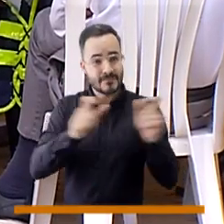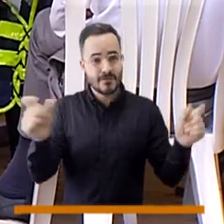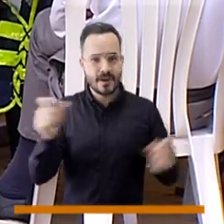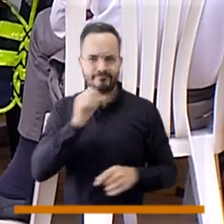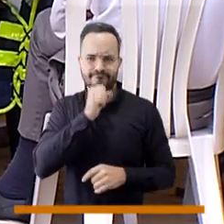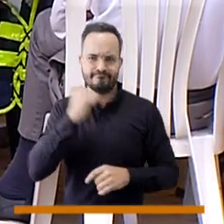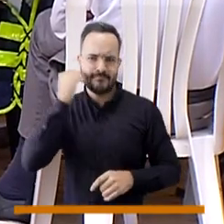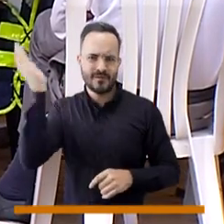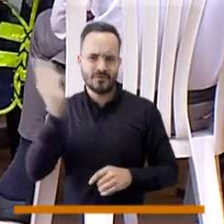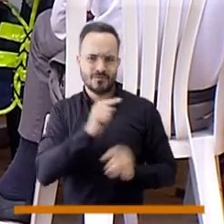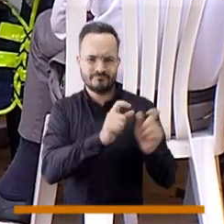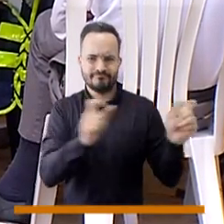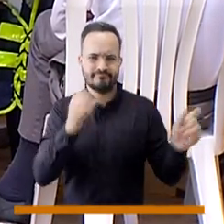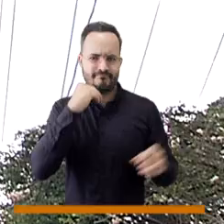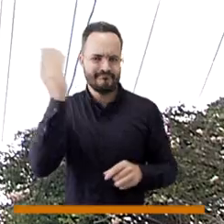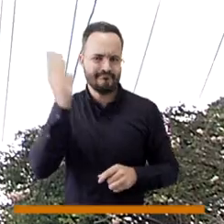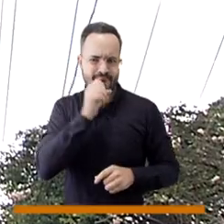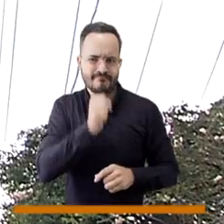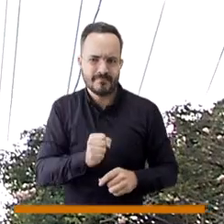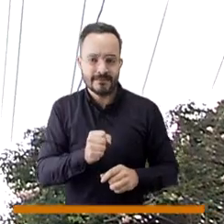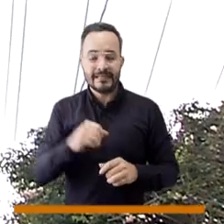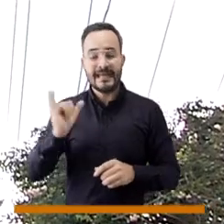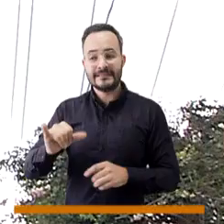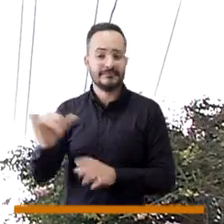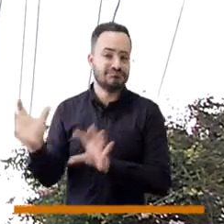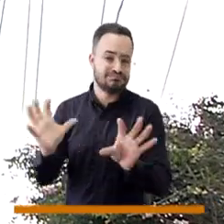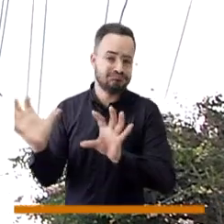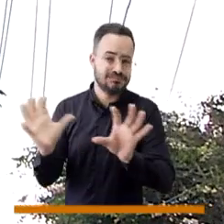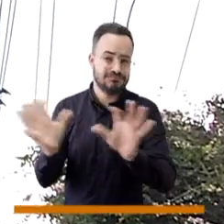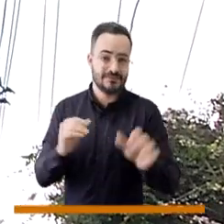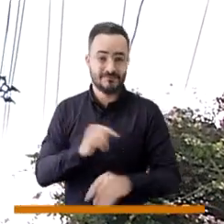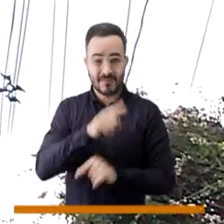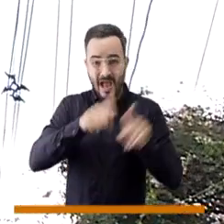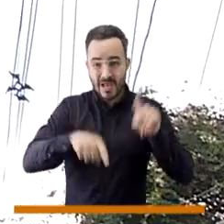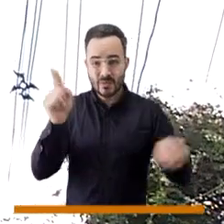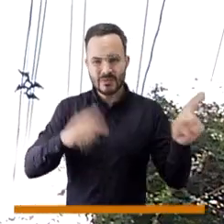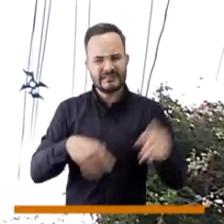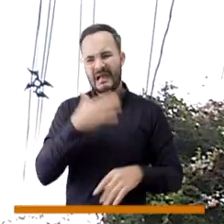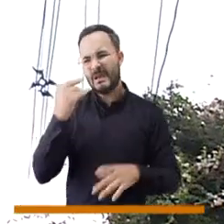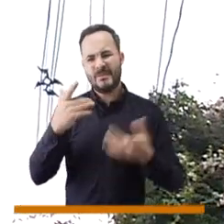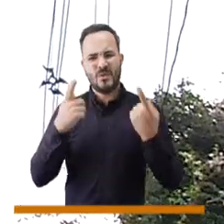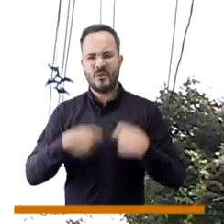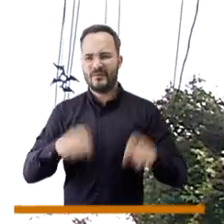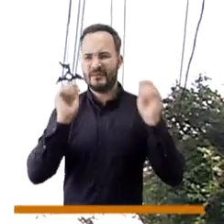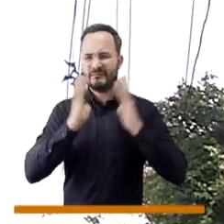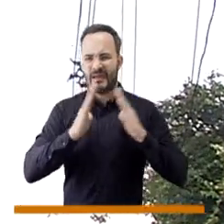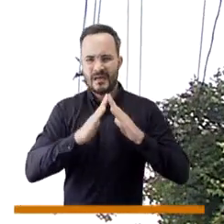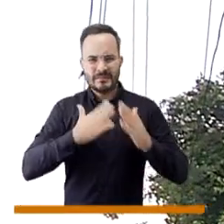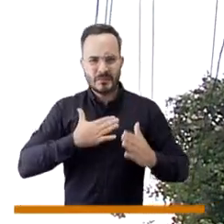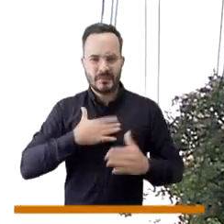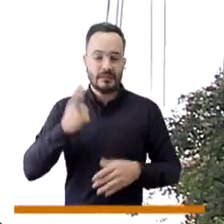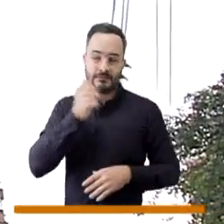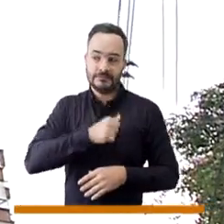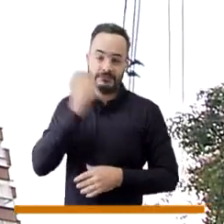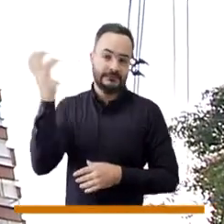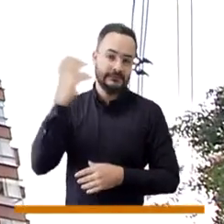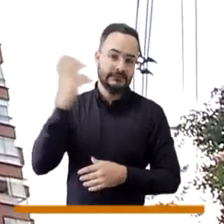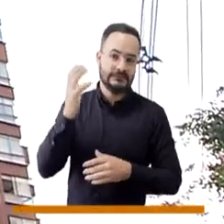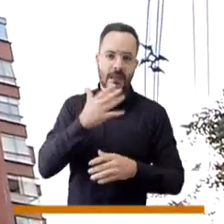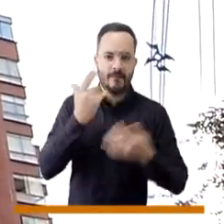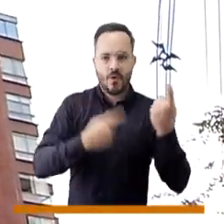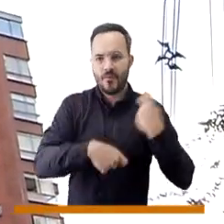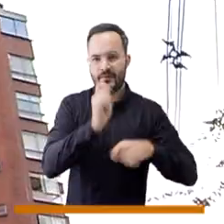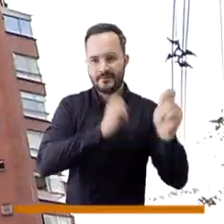edad. Entonces realmente el ruido sí ha venido opacando, hasta hay gente que ya ha empezado a vender sus viviendas porque no aguanta el ruido